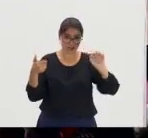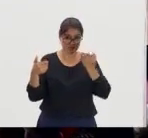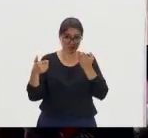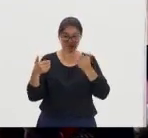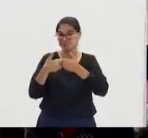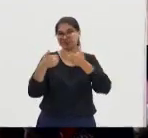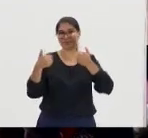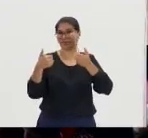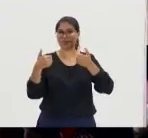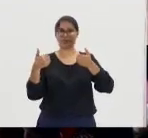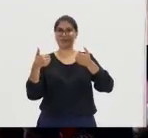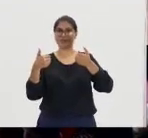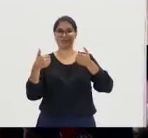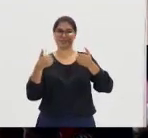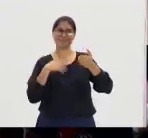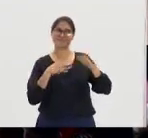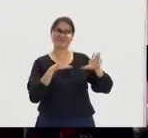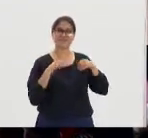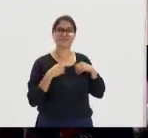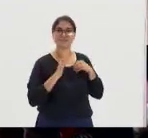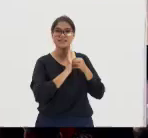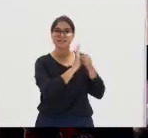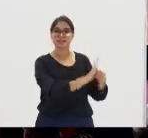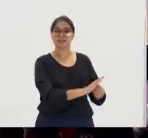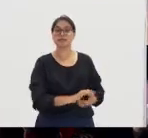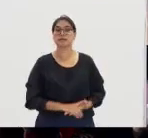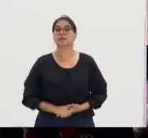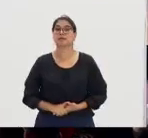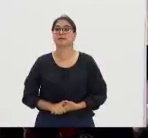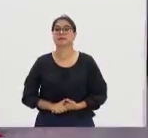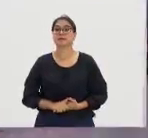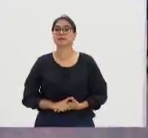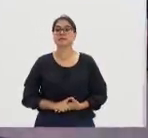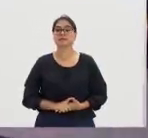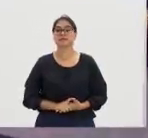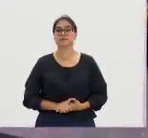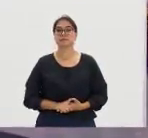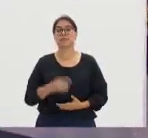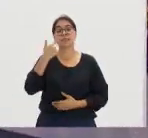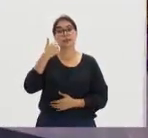Nosotros somos una generación de padres ausentes.